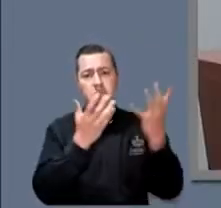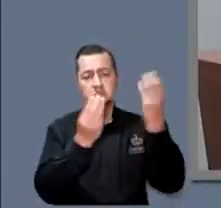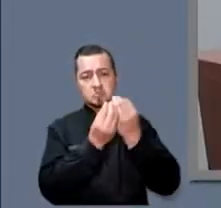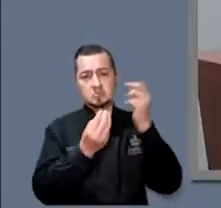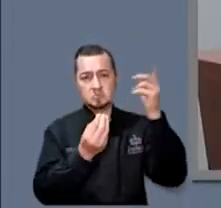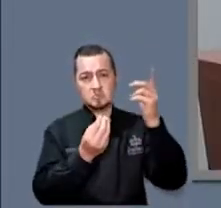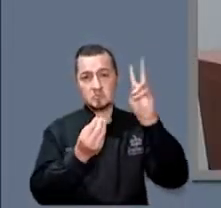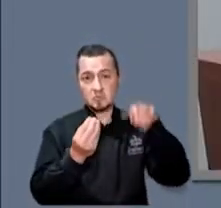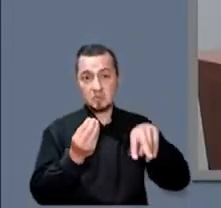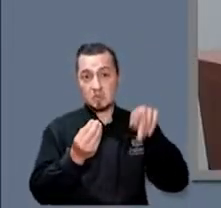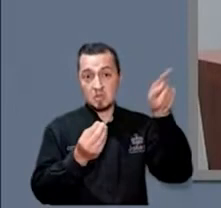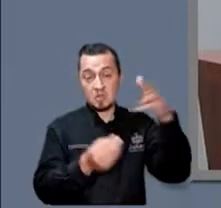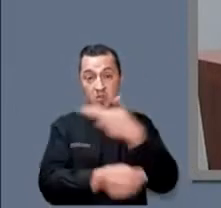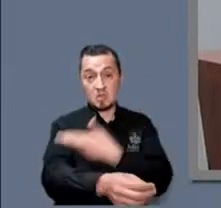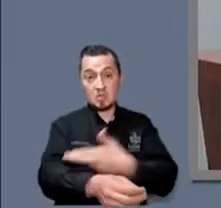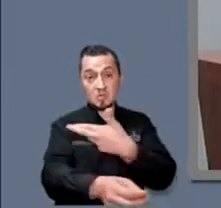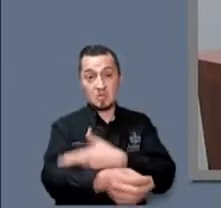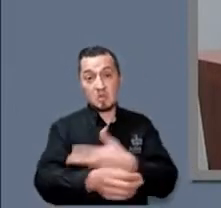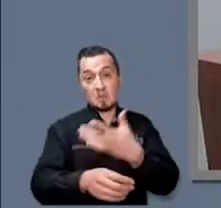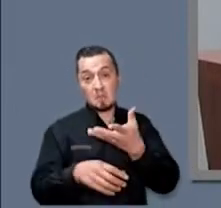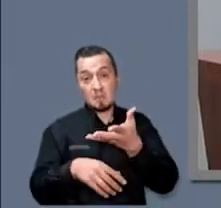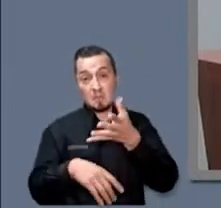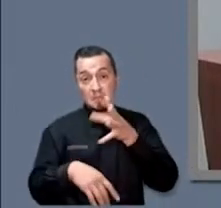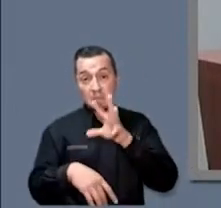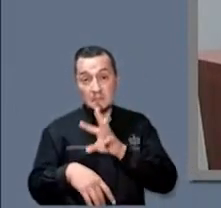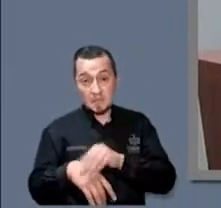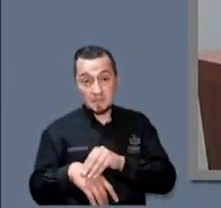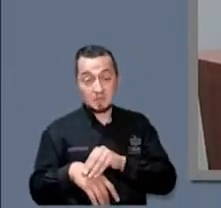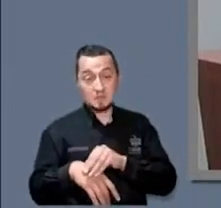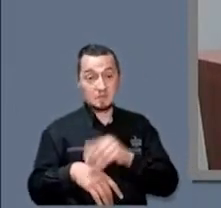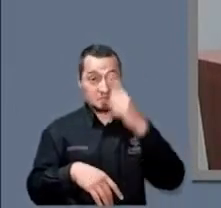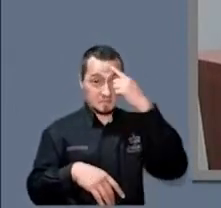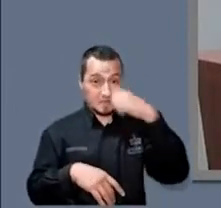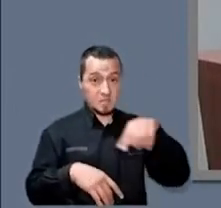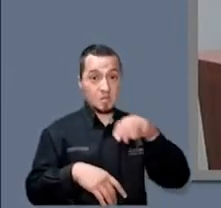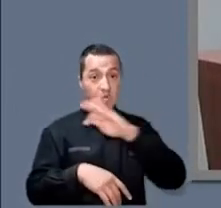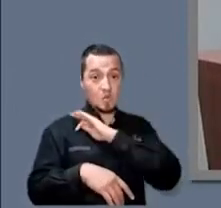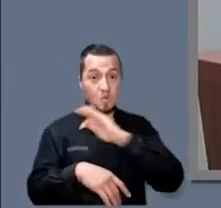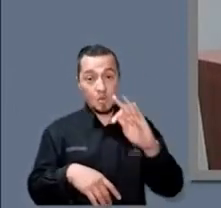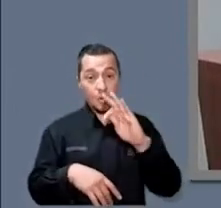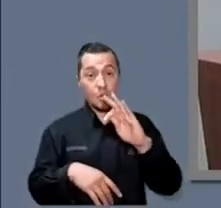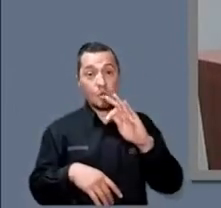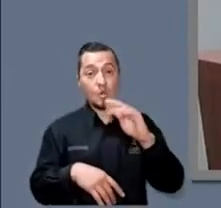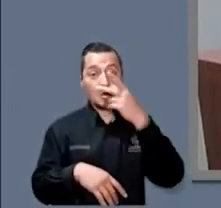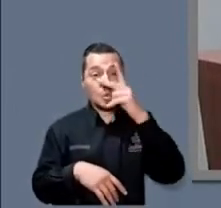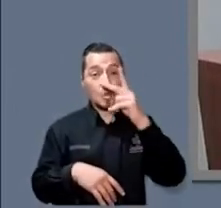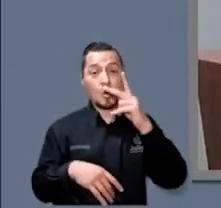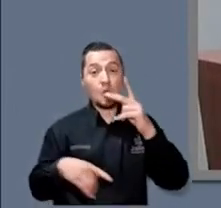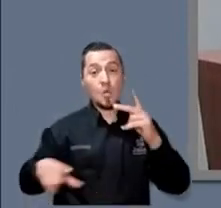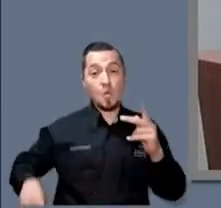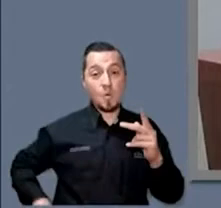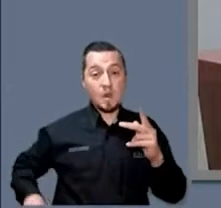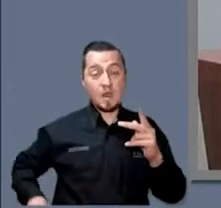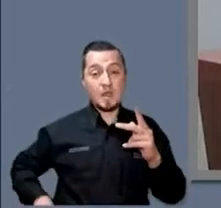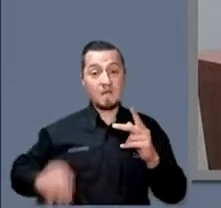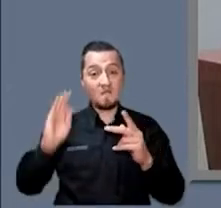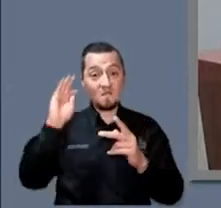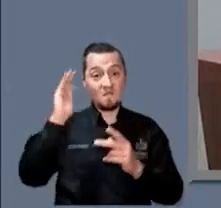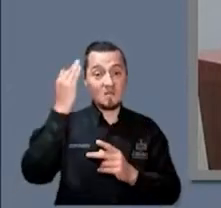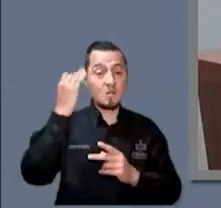autorización para que entidades fuera del gobierno federal pueda puedan adquirir las vacunas no ha